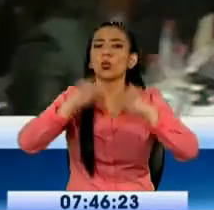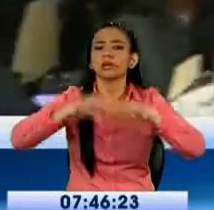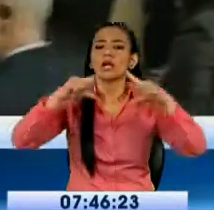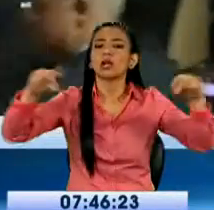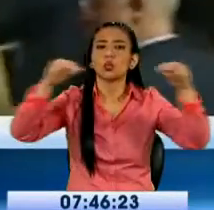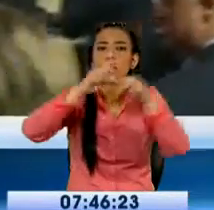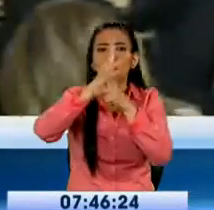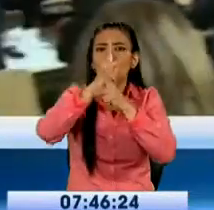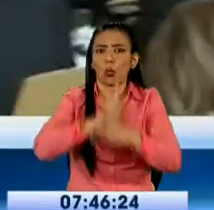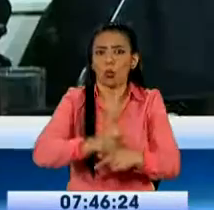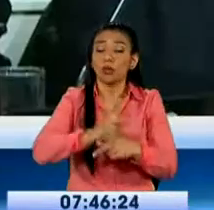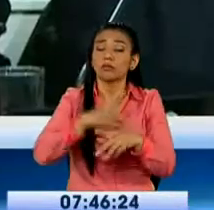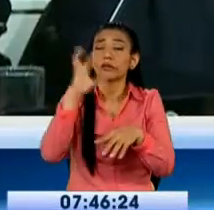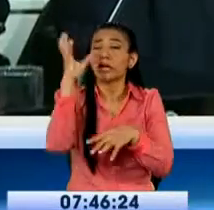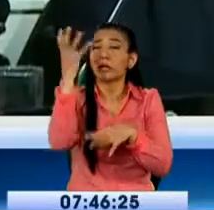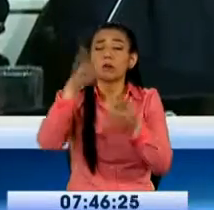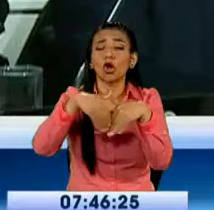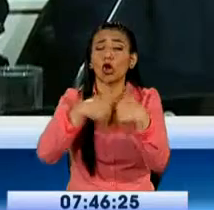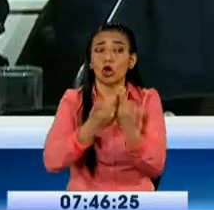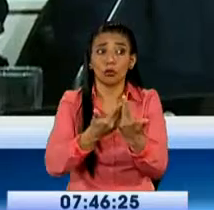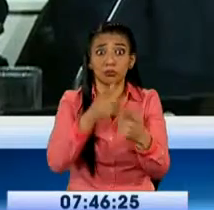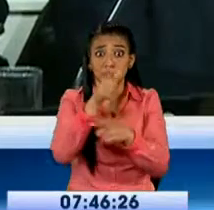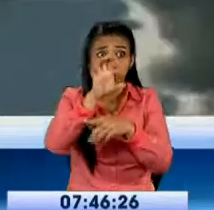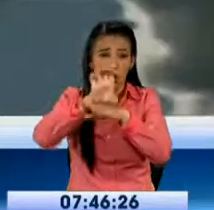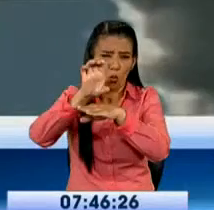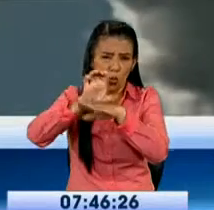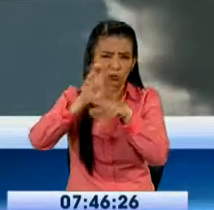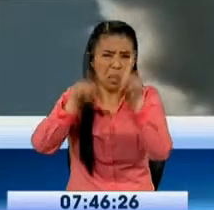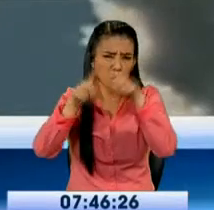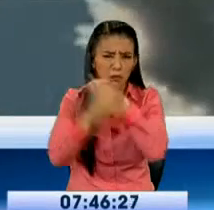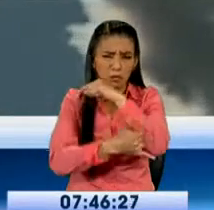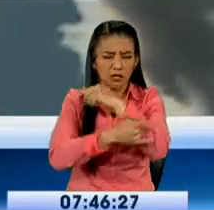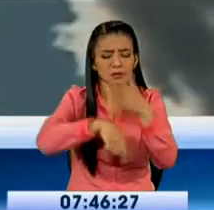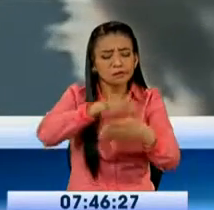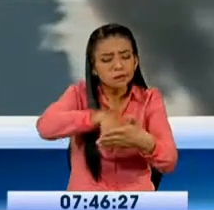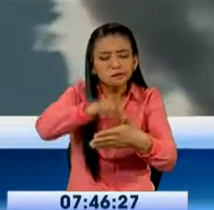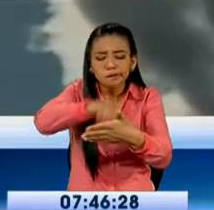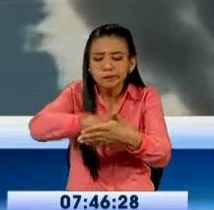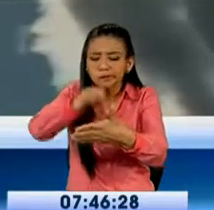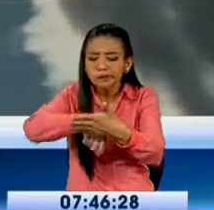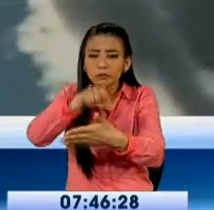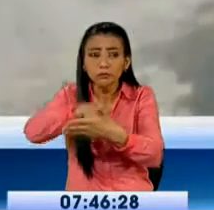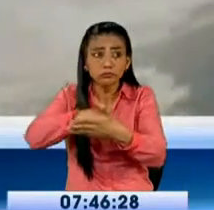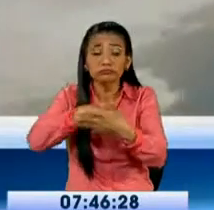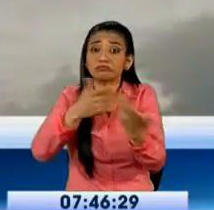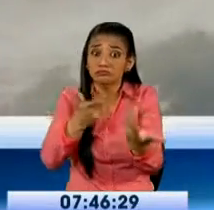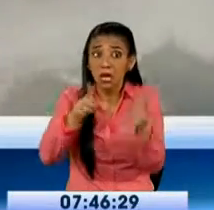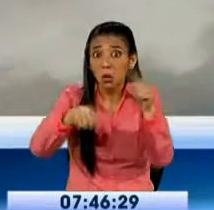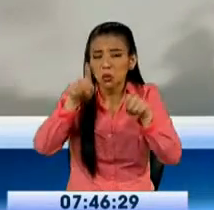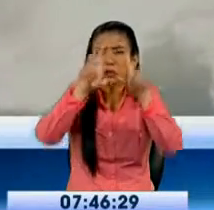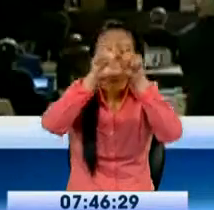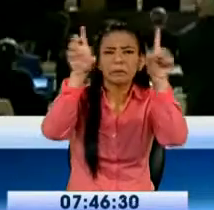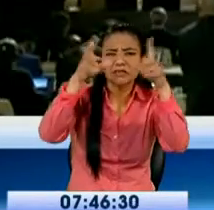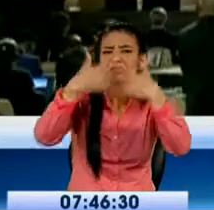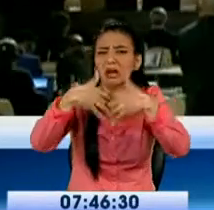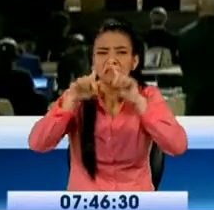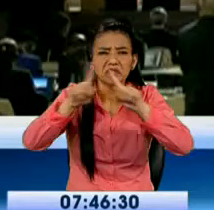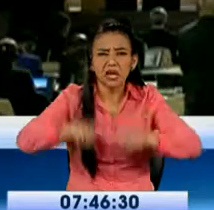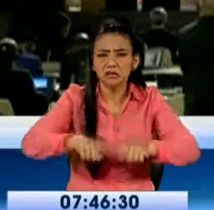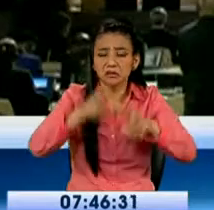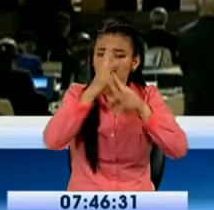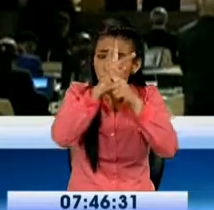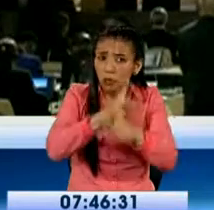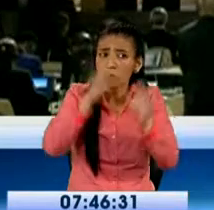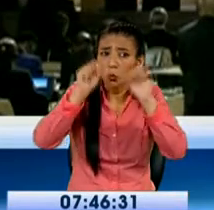se establece que los países firmantes deberán reducir sus emisiones de gases que provocan el efecto invernadero y que los países desarrollados tendrán que hacer un